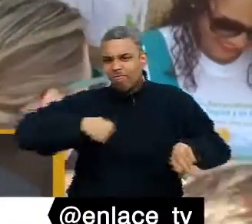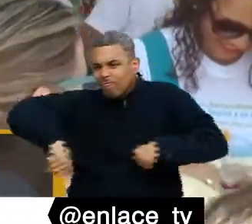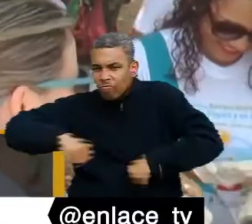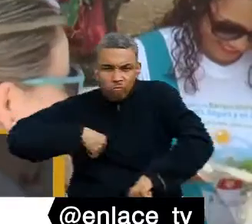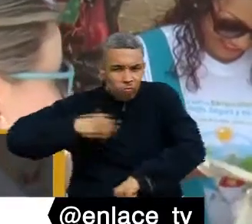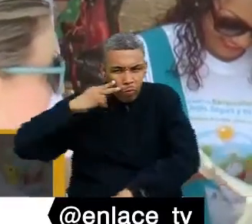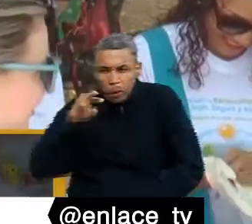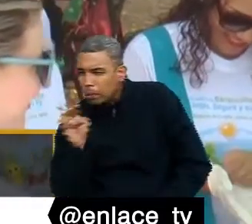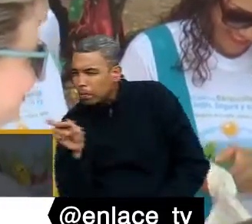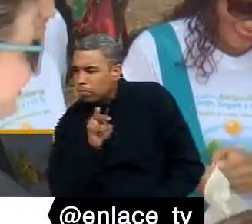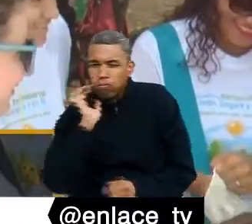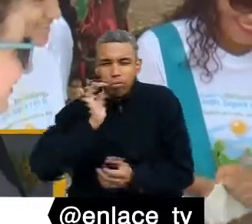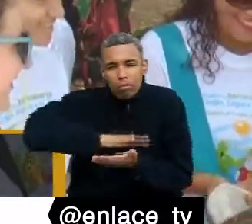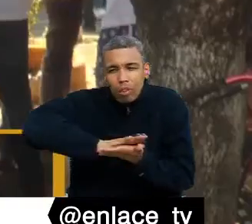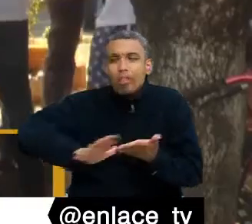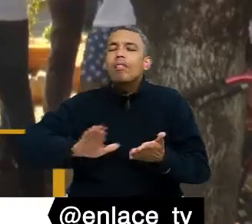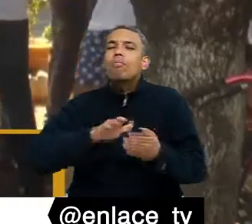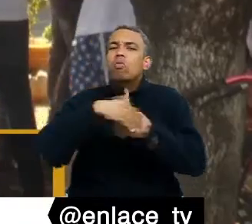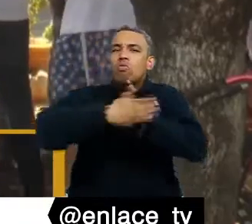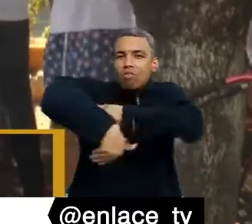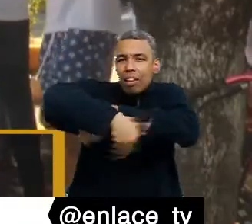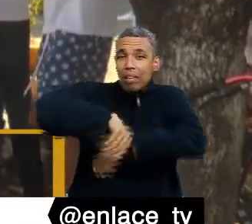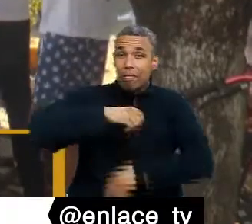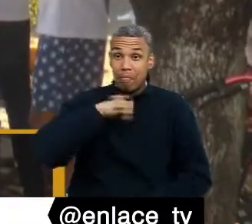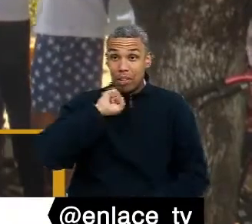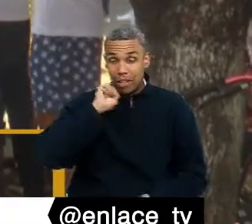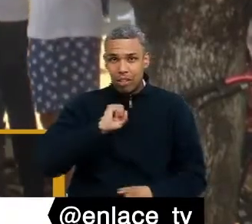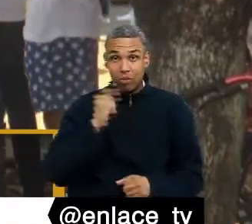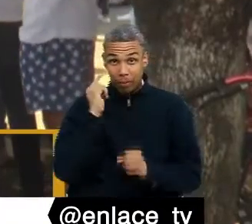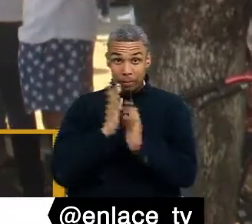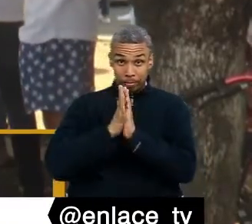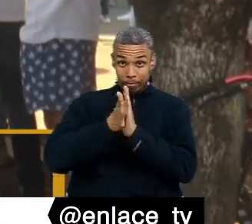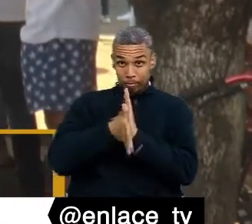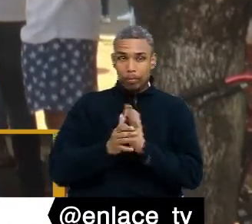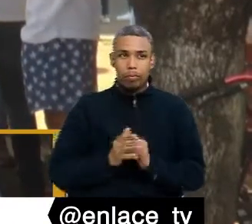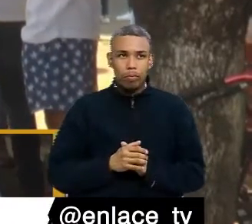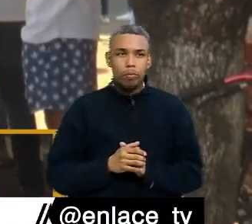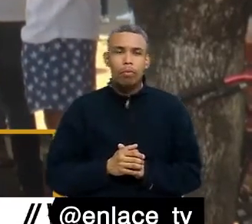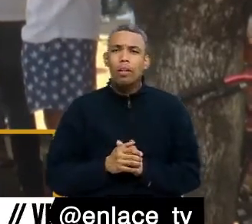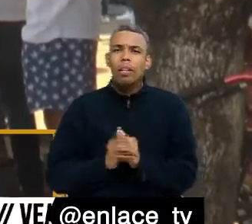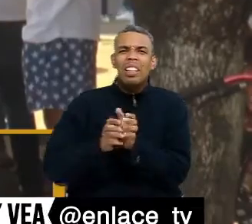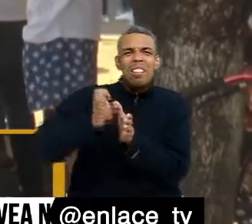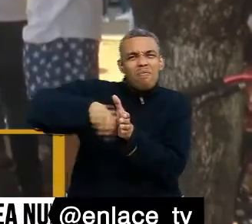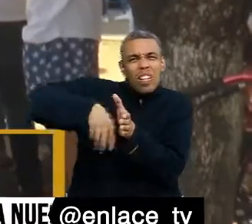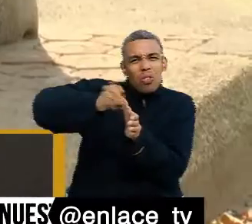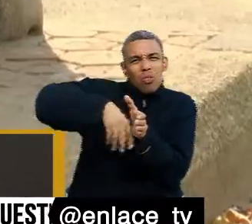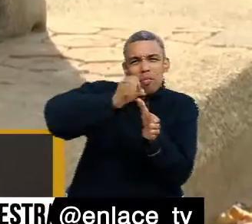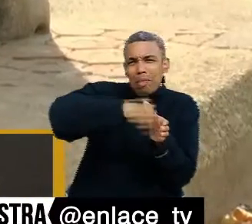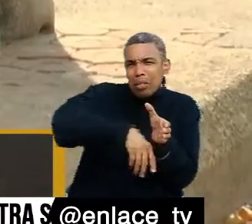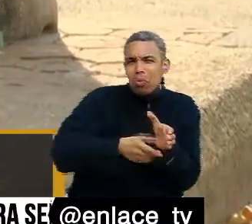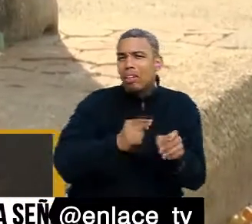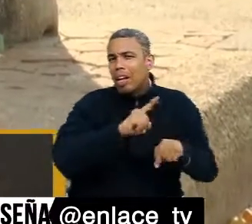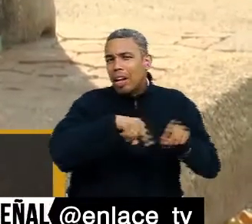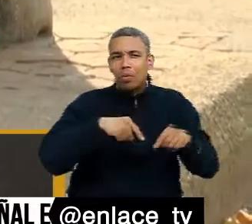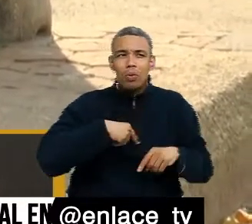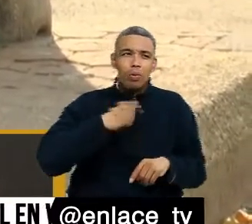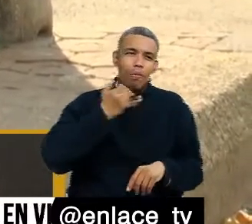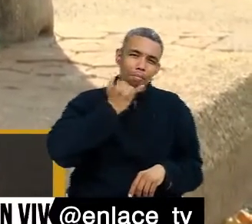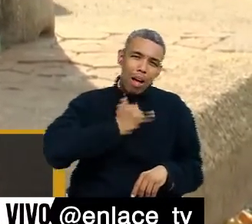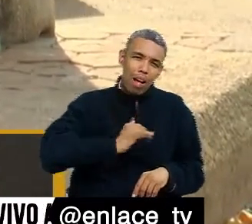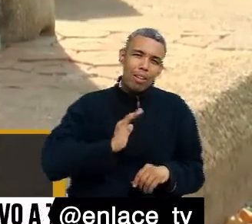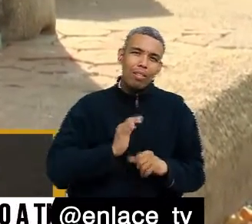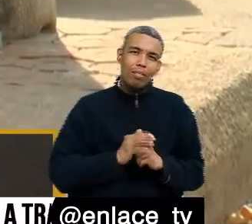actividades de limpieza en el sector comercial. El trabajo que queremos hacer hoy es recoger la basura que las personas sacaron en el horario que